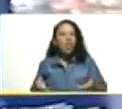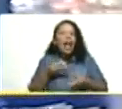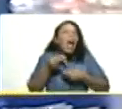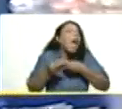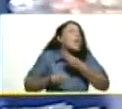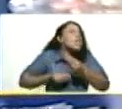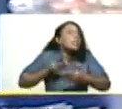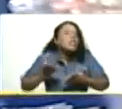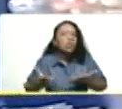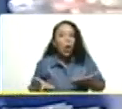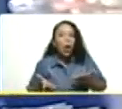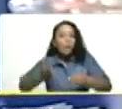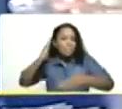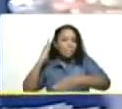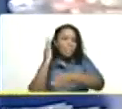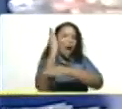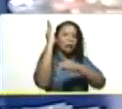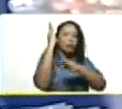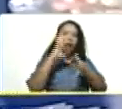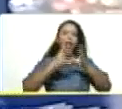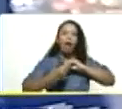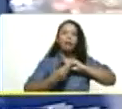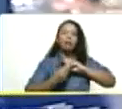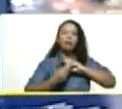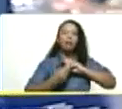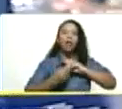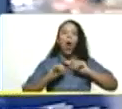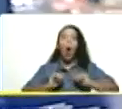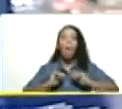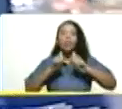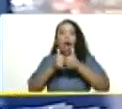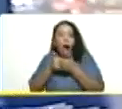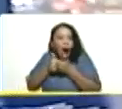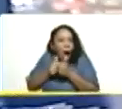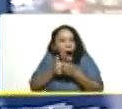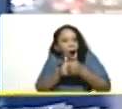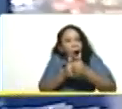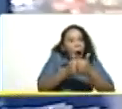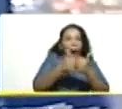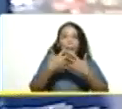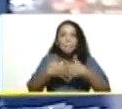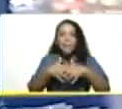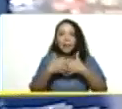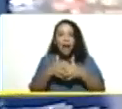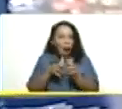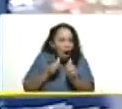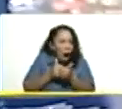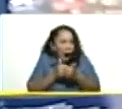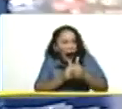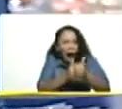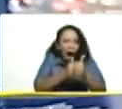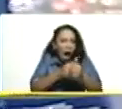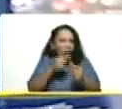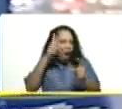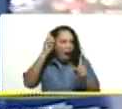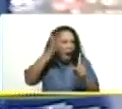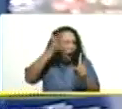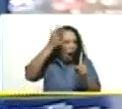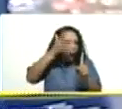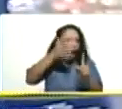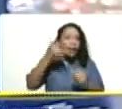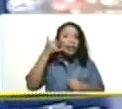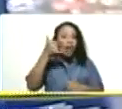hizo? Sancionó los CLAP y empezó a perseguir a todos los empresarios, a amenazarlos por